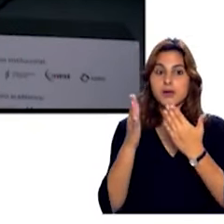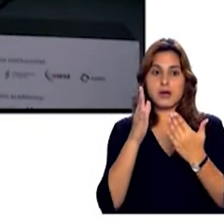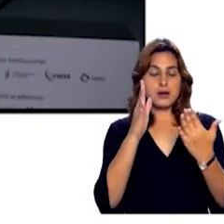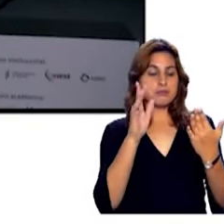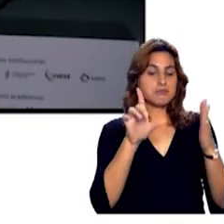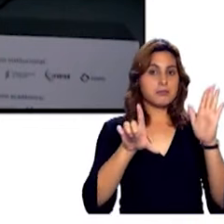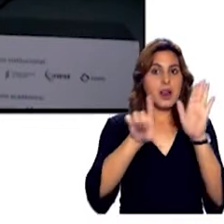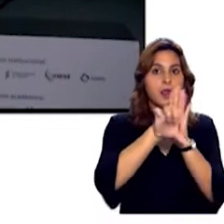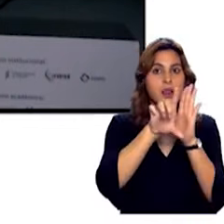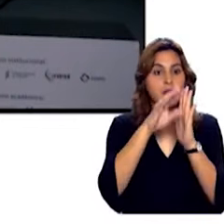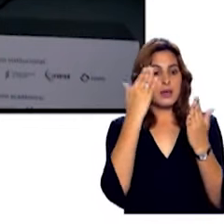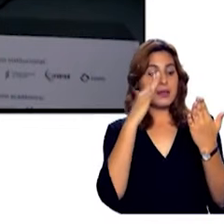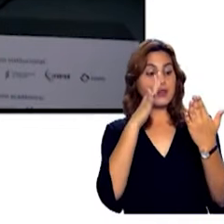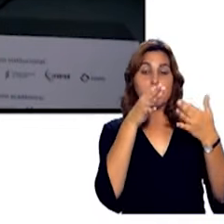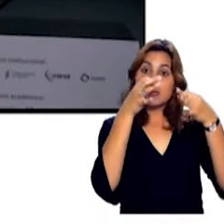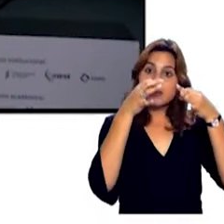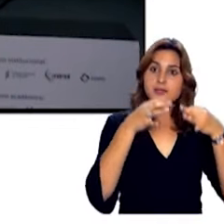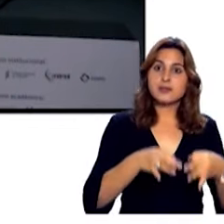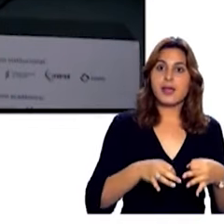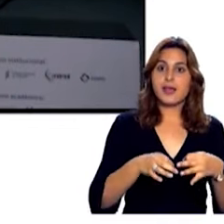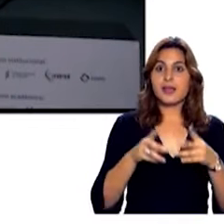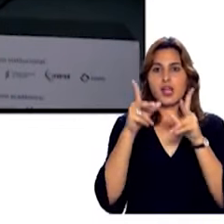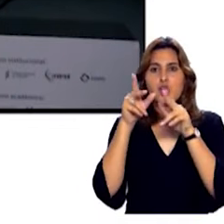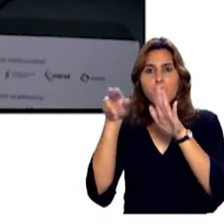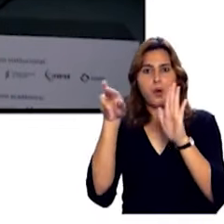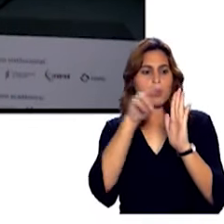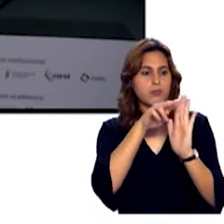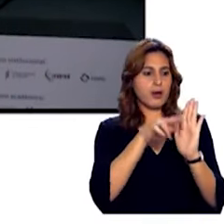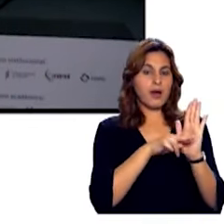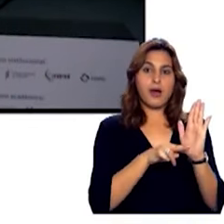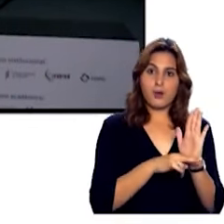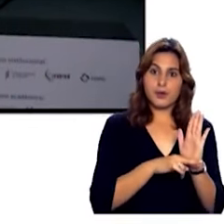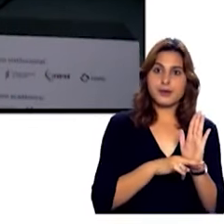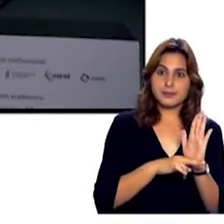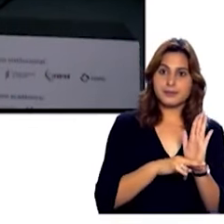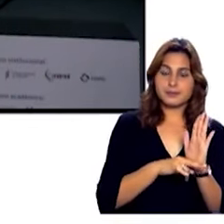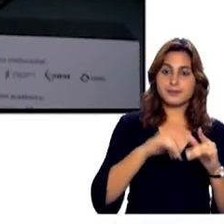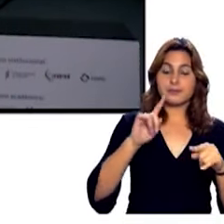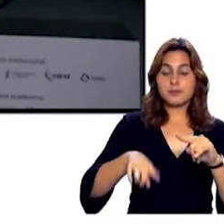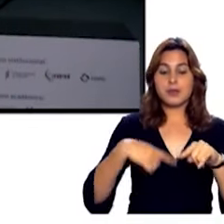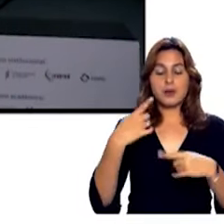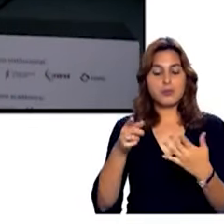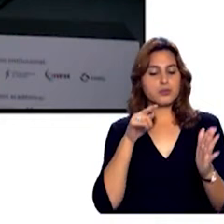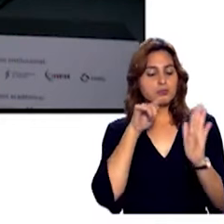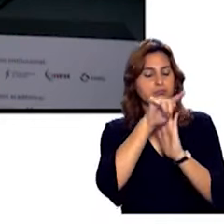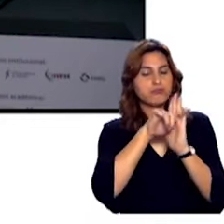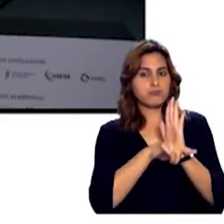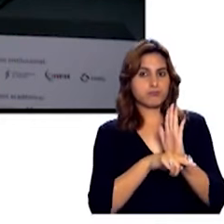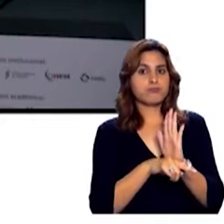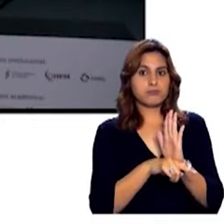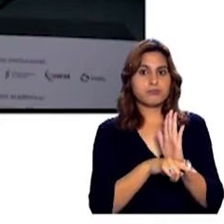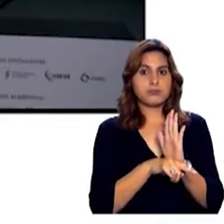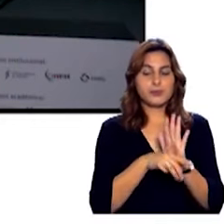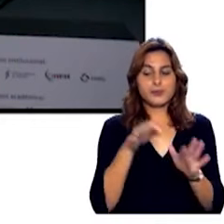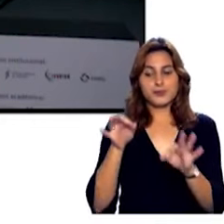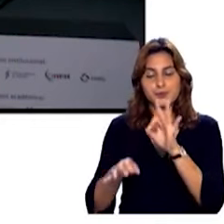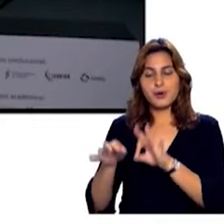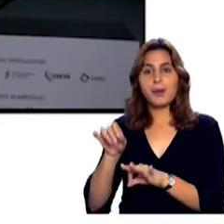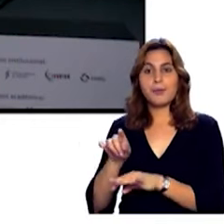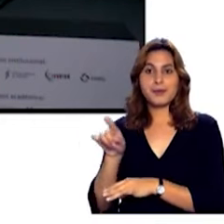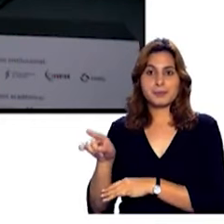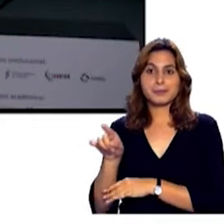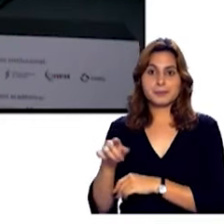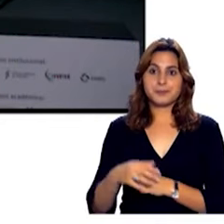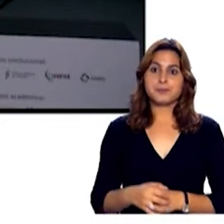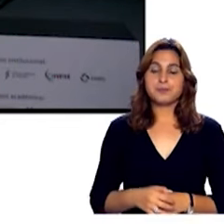a ex resolu dictadas pors instan anteriores con cual aunque formalmente mantenemos la